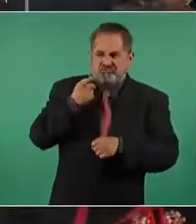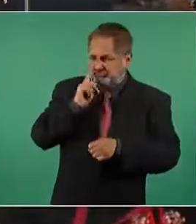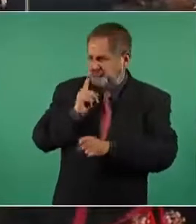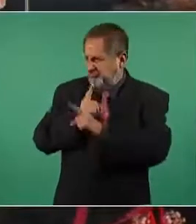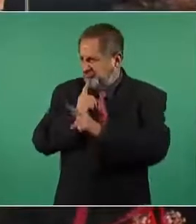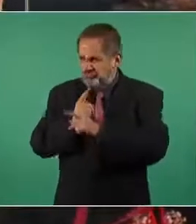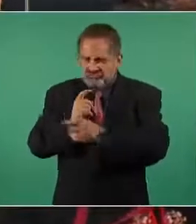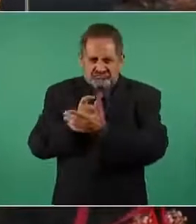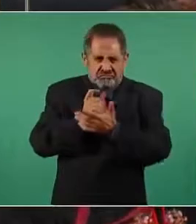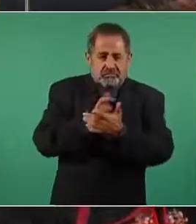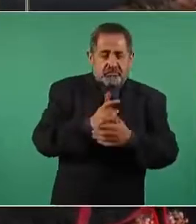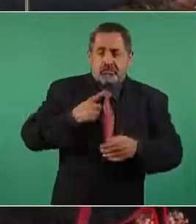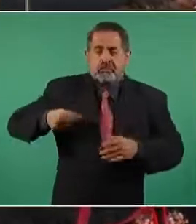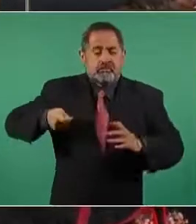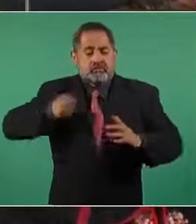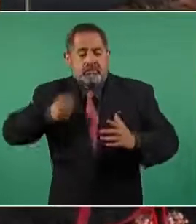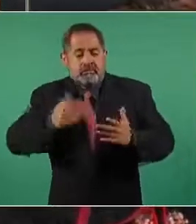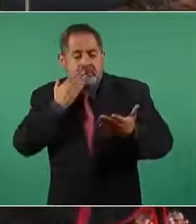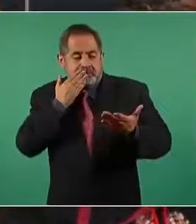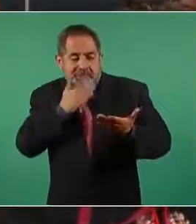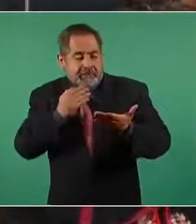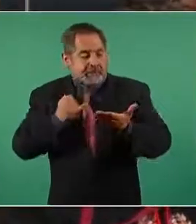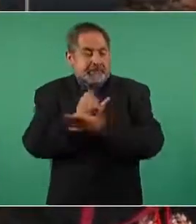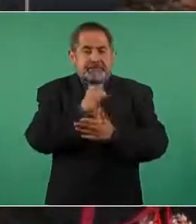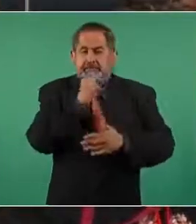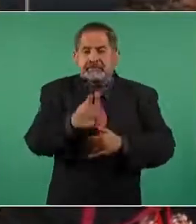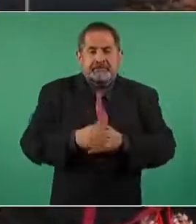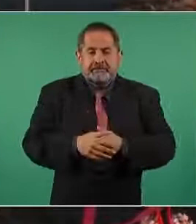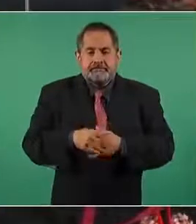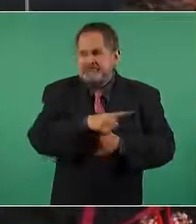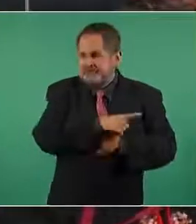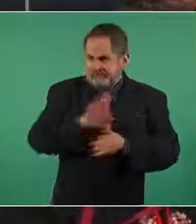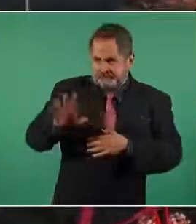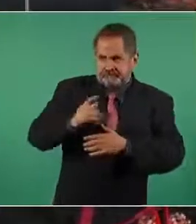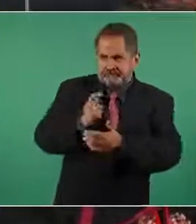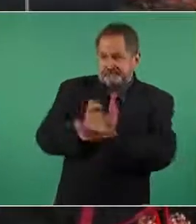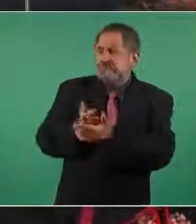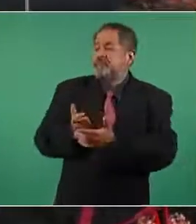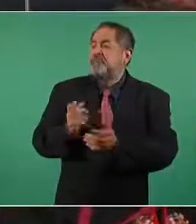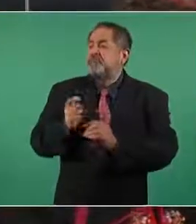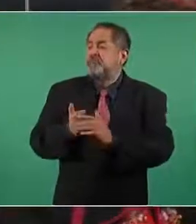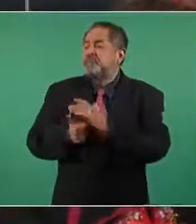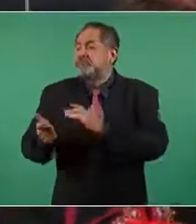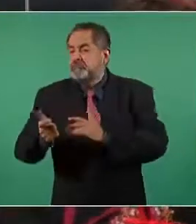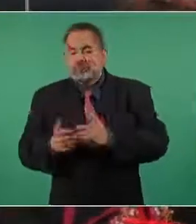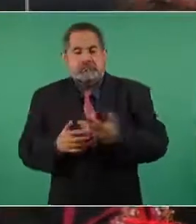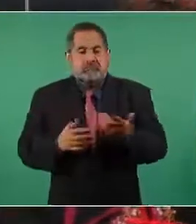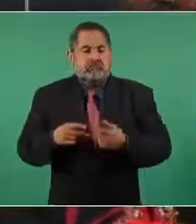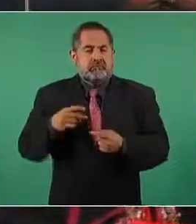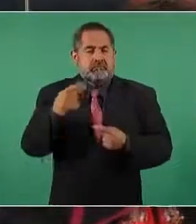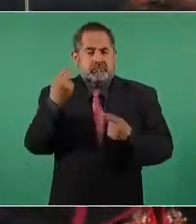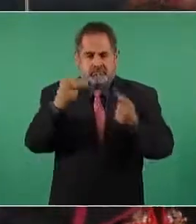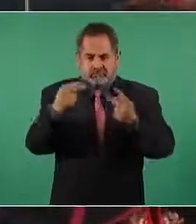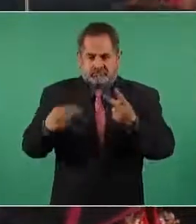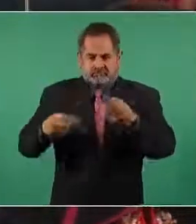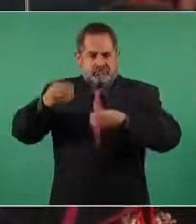no resuelven conforme a derecho, porque los tiene amenazados o les da dinero. Los nombres de ellos los tenemos para